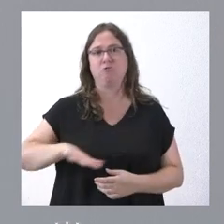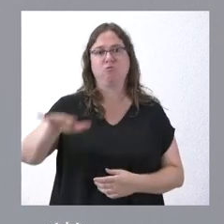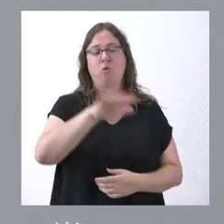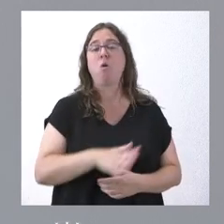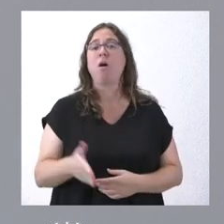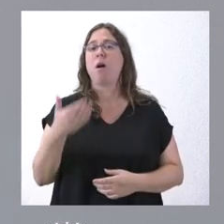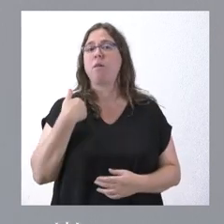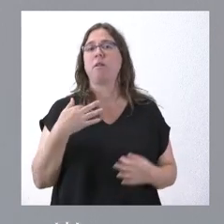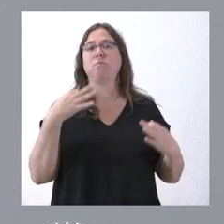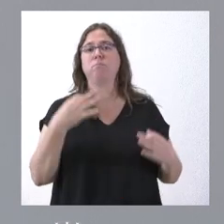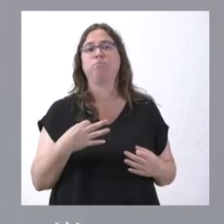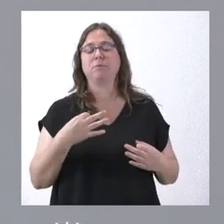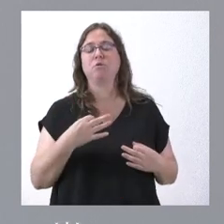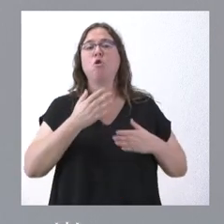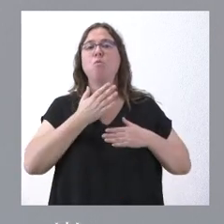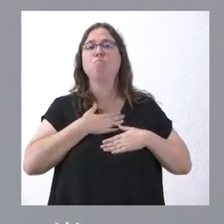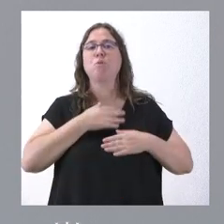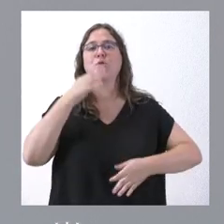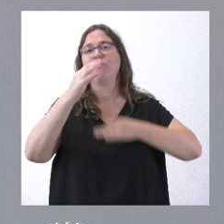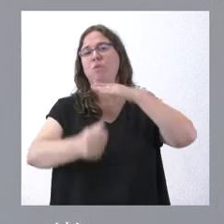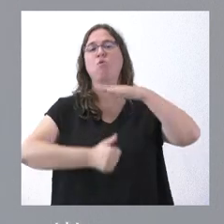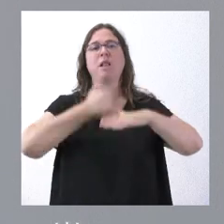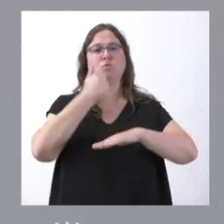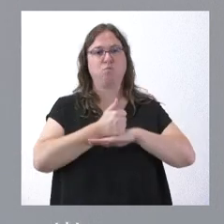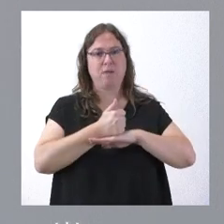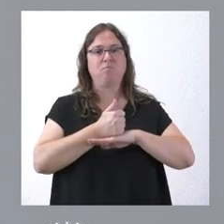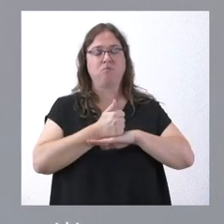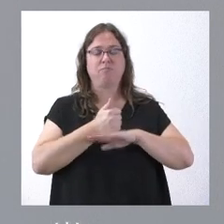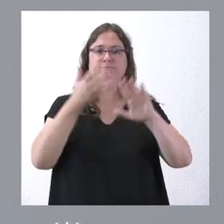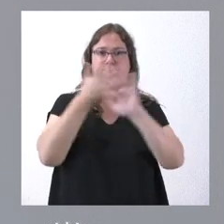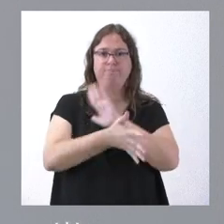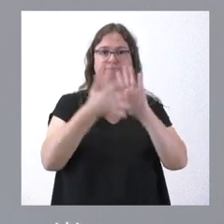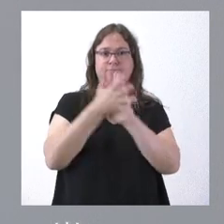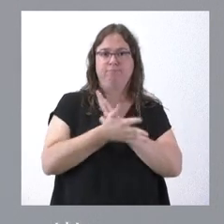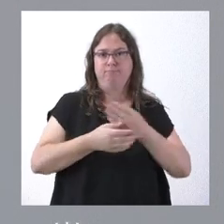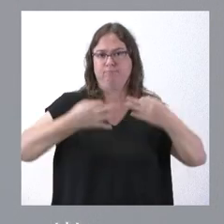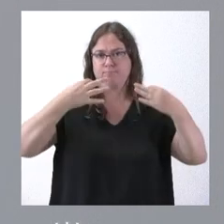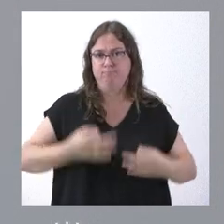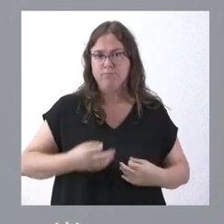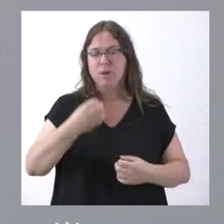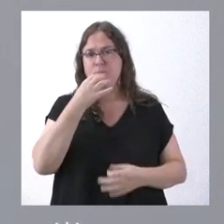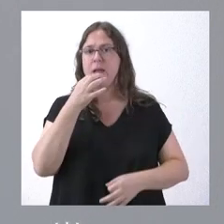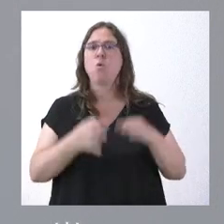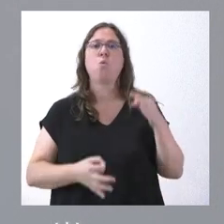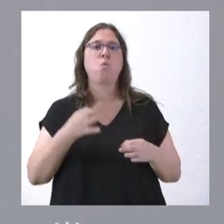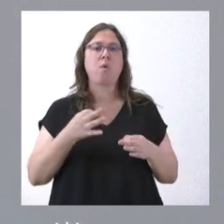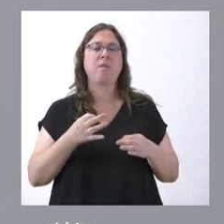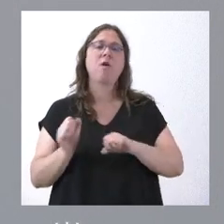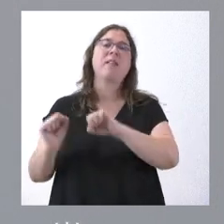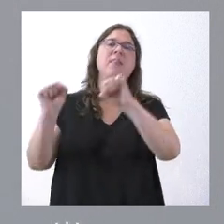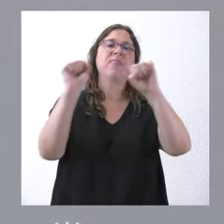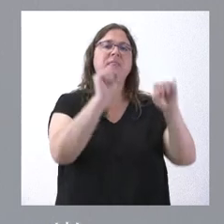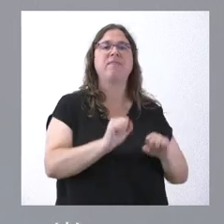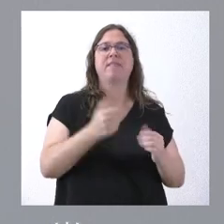el propio Tribunal Supremo quien, con argumentos muy sólidos desde el punto de vista jurídico, defendía garantizar